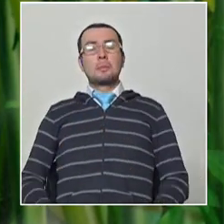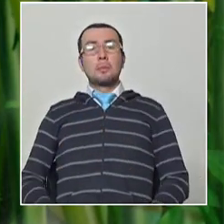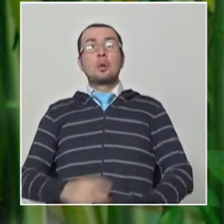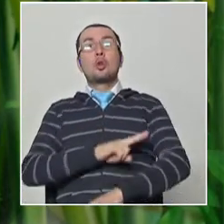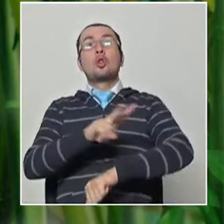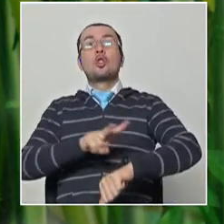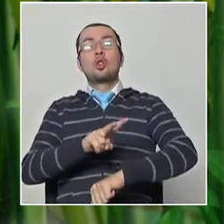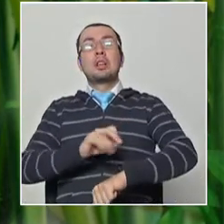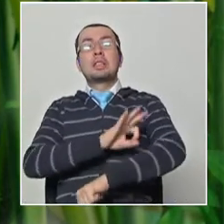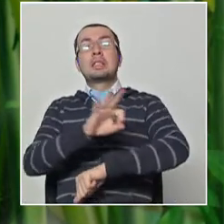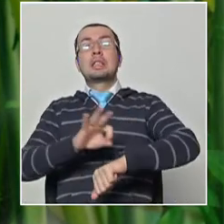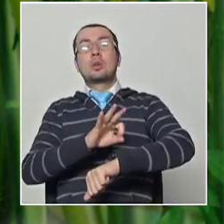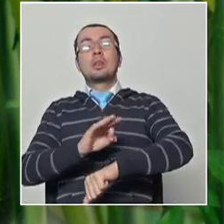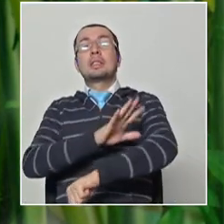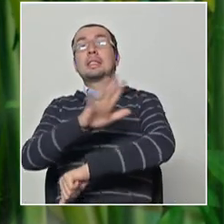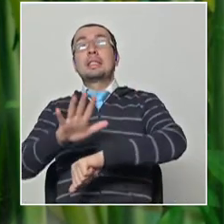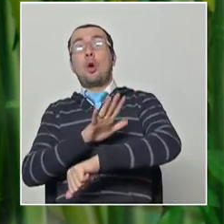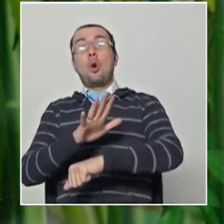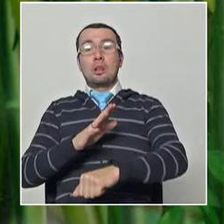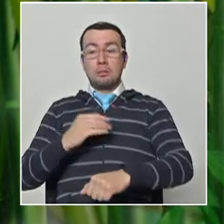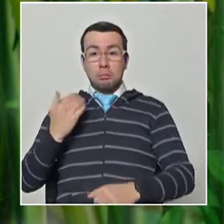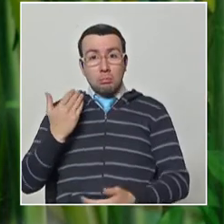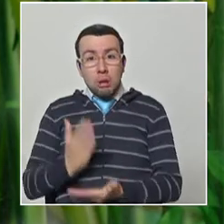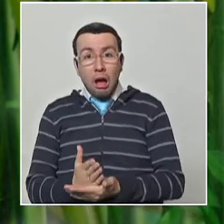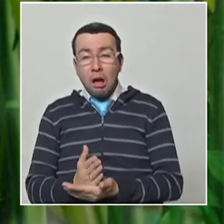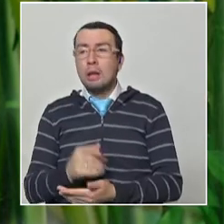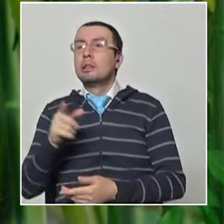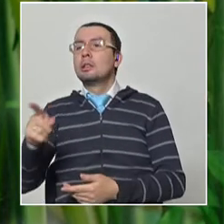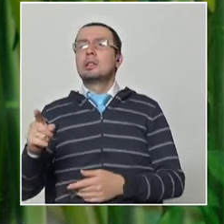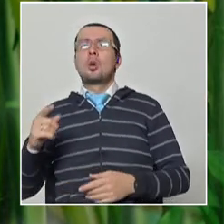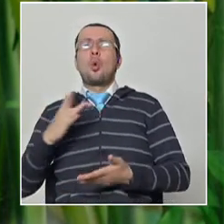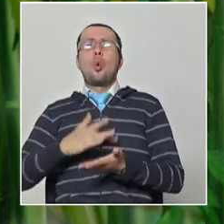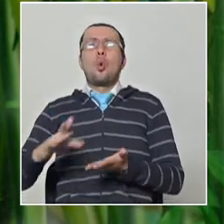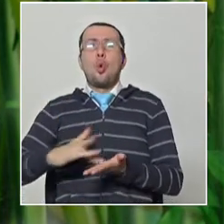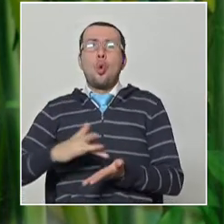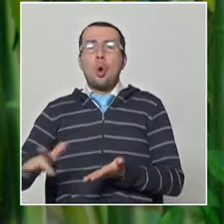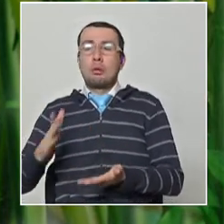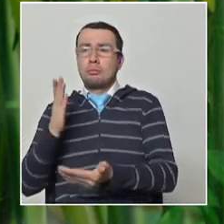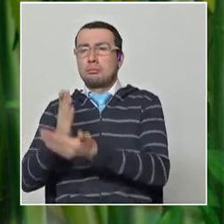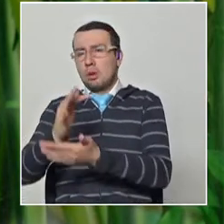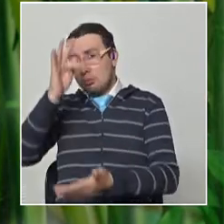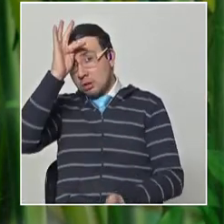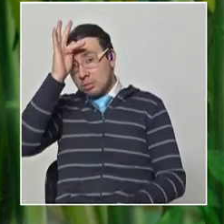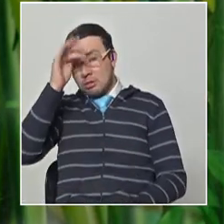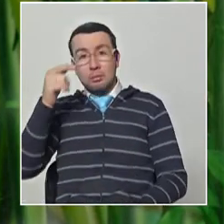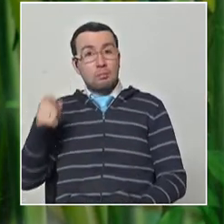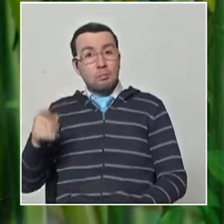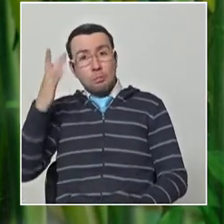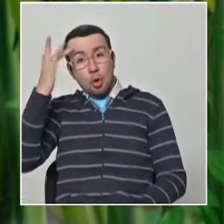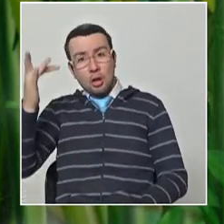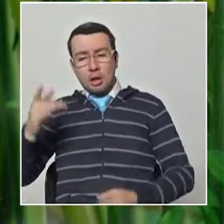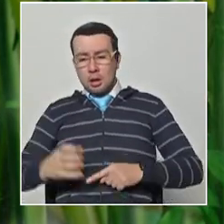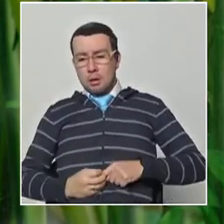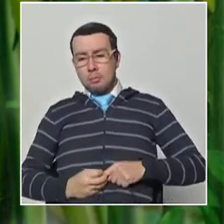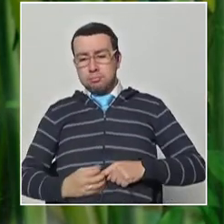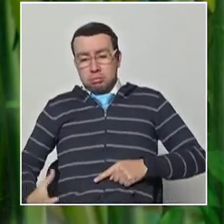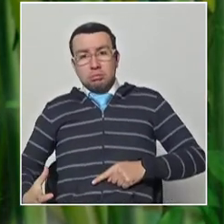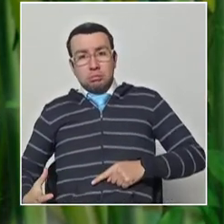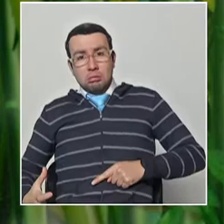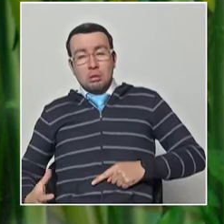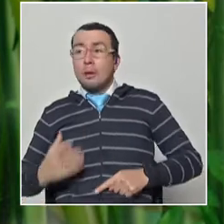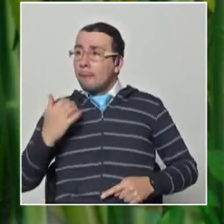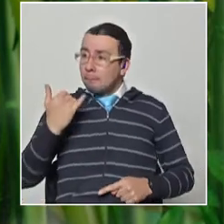o cinco horas está en cuidados intensivos porque lo que estaba haciendo era una apendicitis me quito el dolor